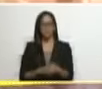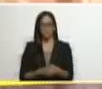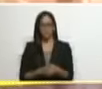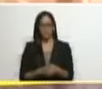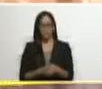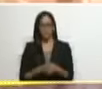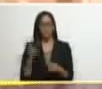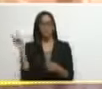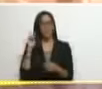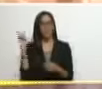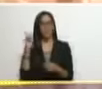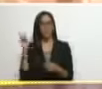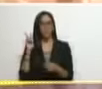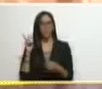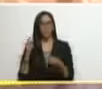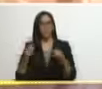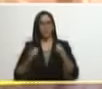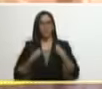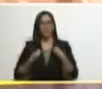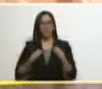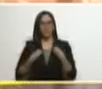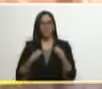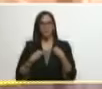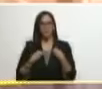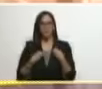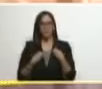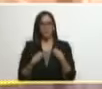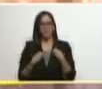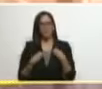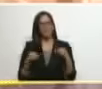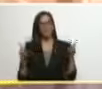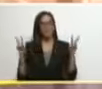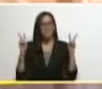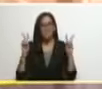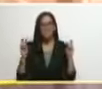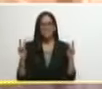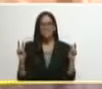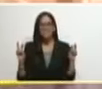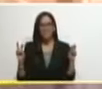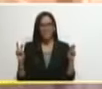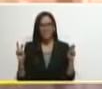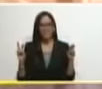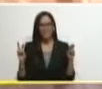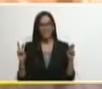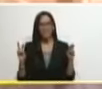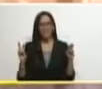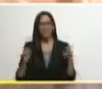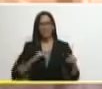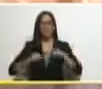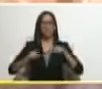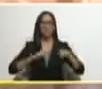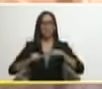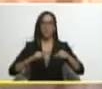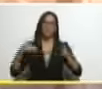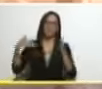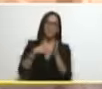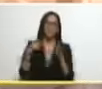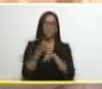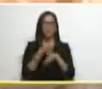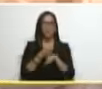Venezuela ha vivido esta extraña dictadura que ataca el gobierno de Estados Unidos.